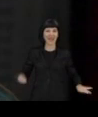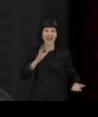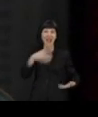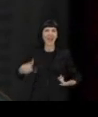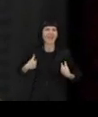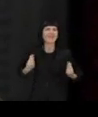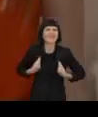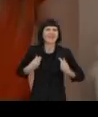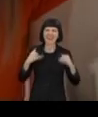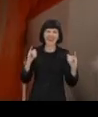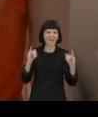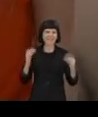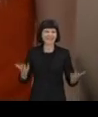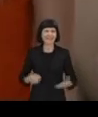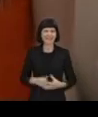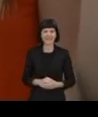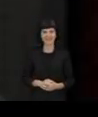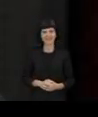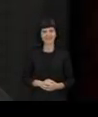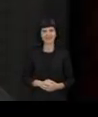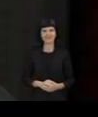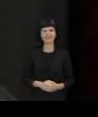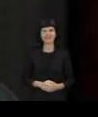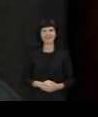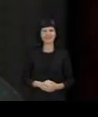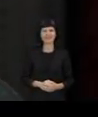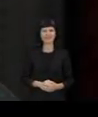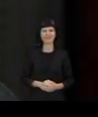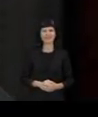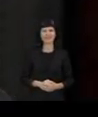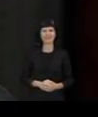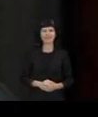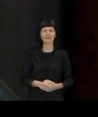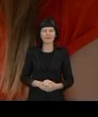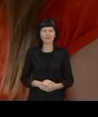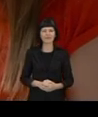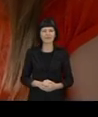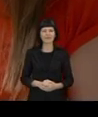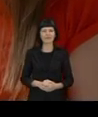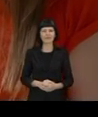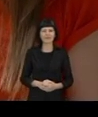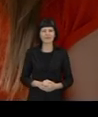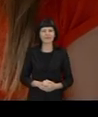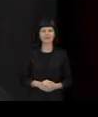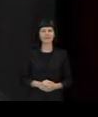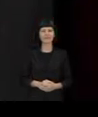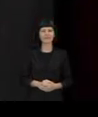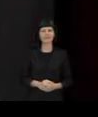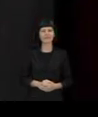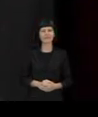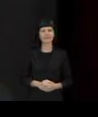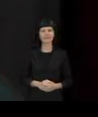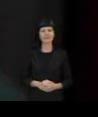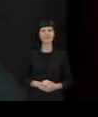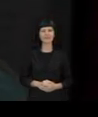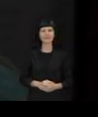un 15% entre menores, en un 75% concretamente en los menores de 18 años.